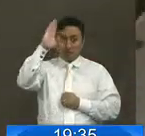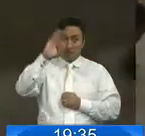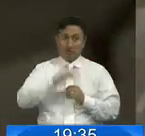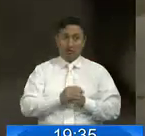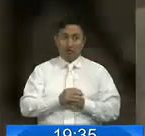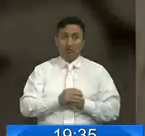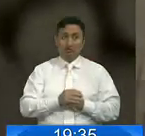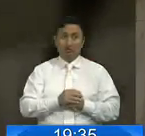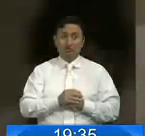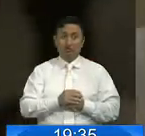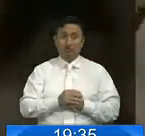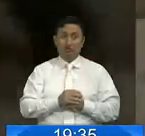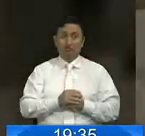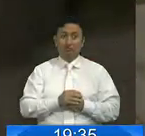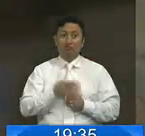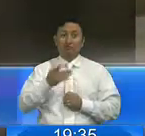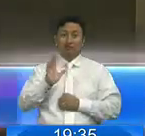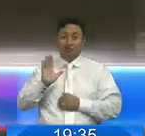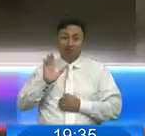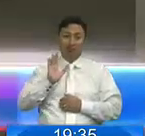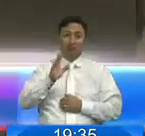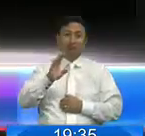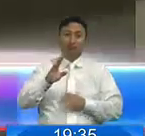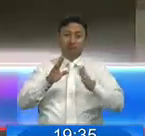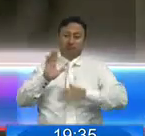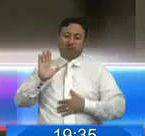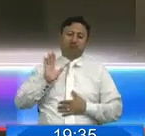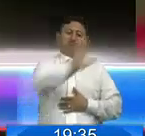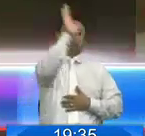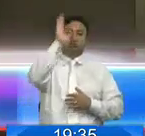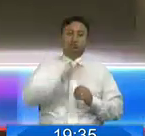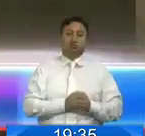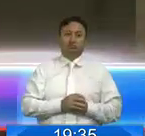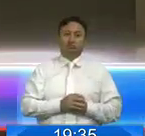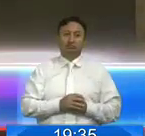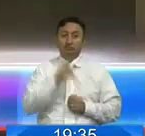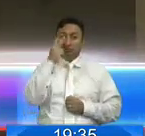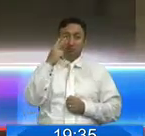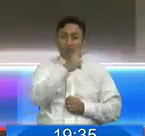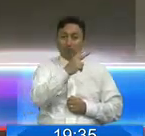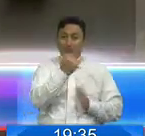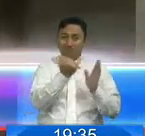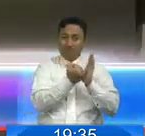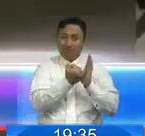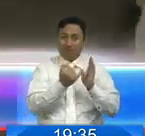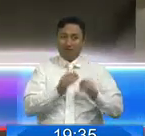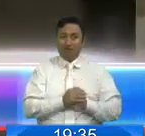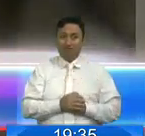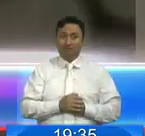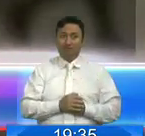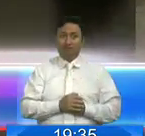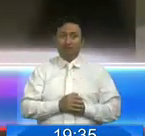Nacional es agredido físicamente por un individuo al que no se lo puede identificar en las imágenes.